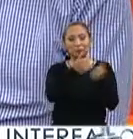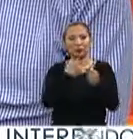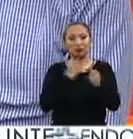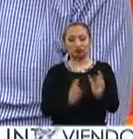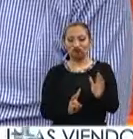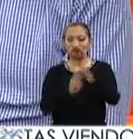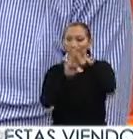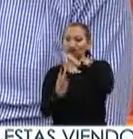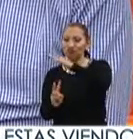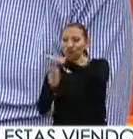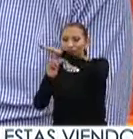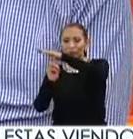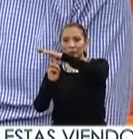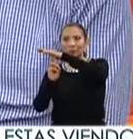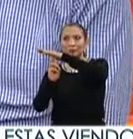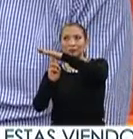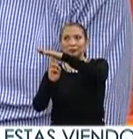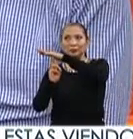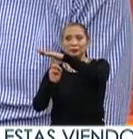polines